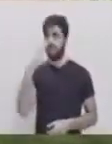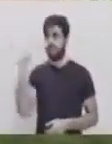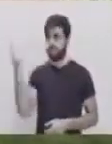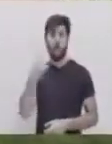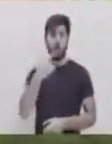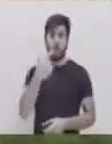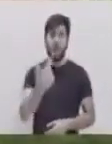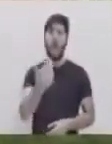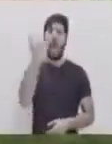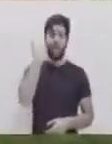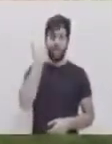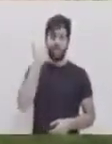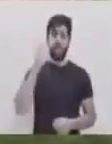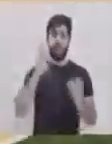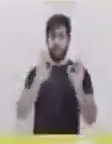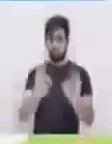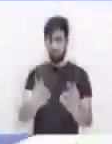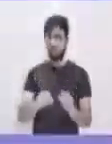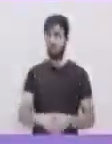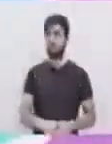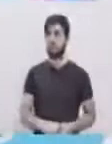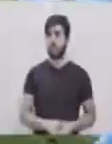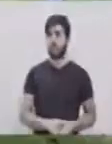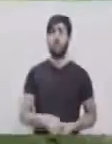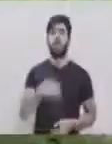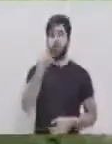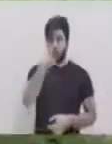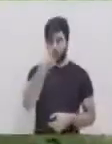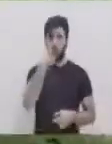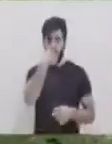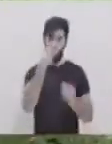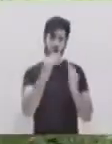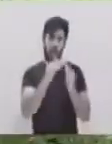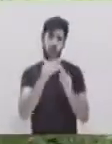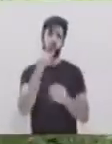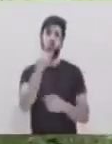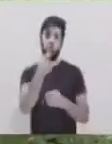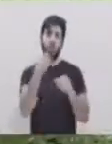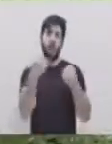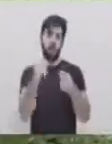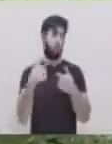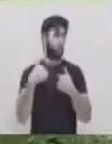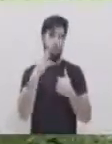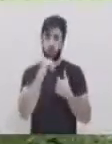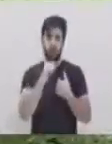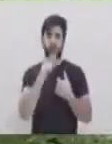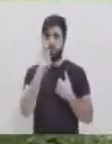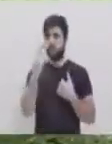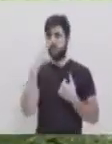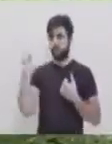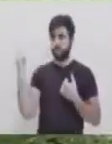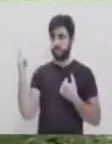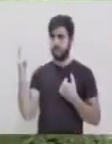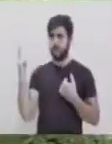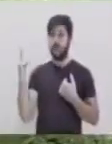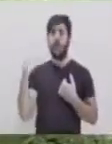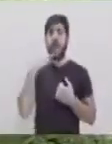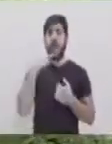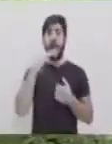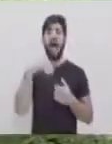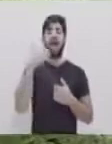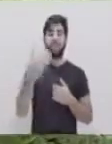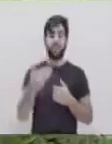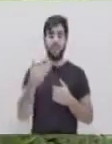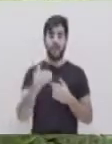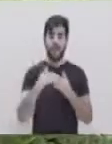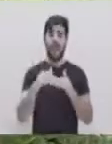Afuera. ¿Y esta? Adentro. Pero tú en casa vas a usar tu lengua. Dice, afuera y adentro